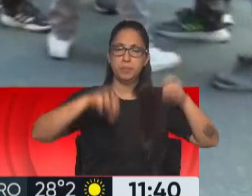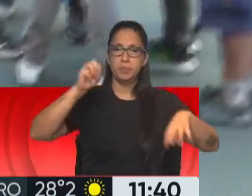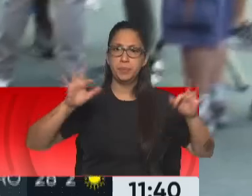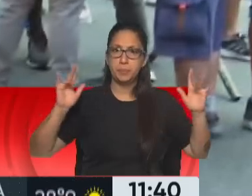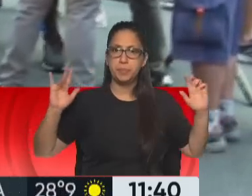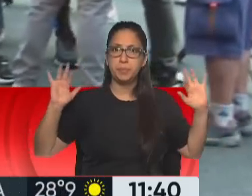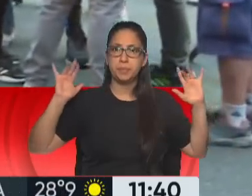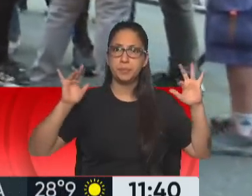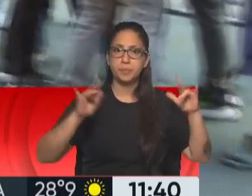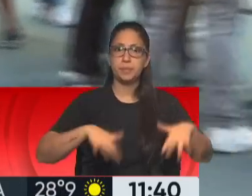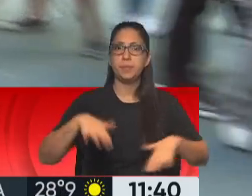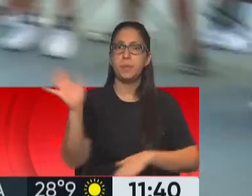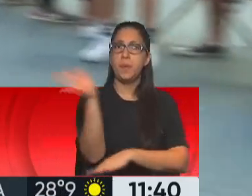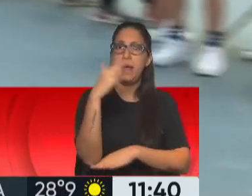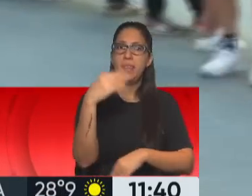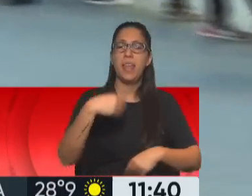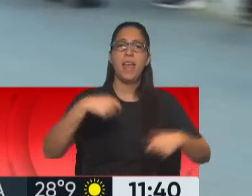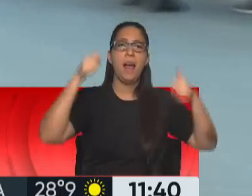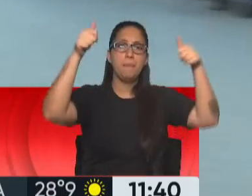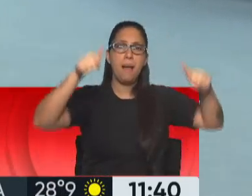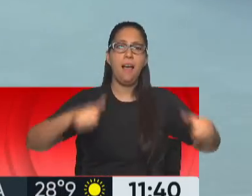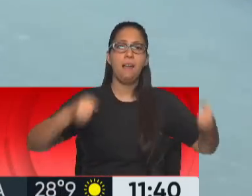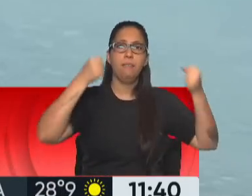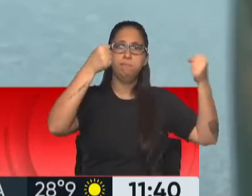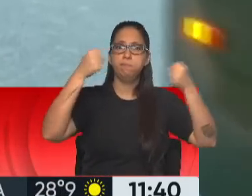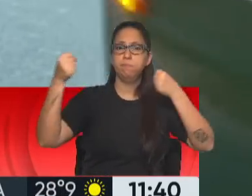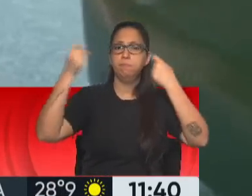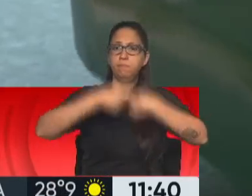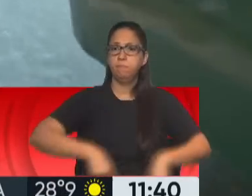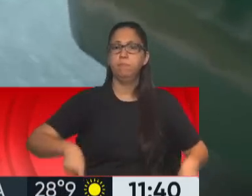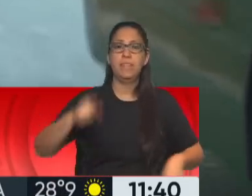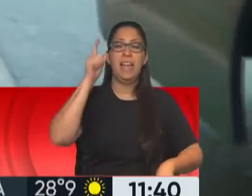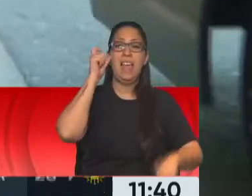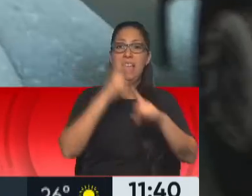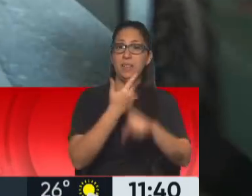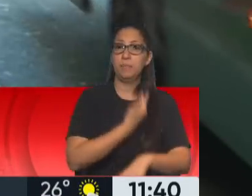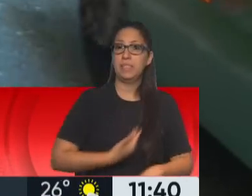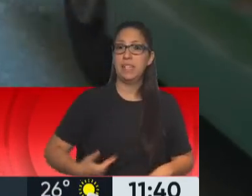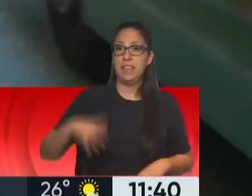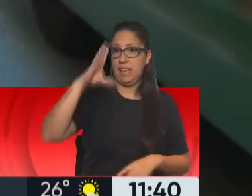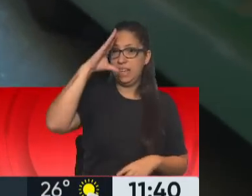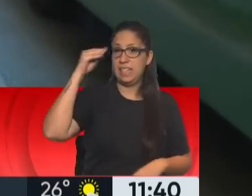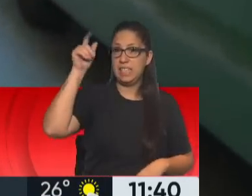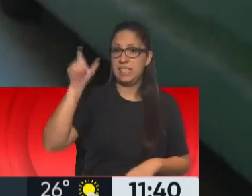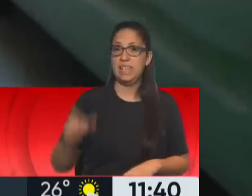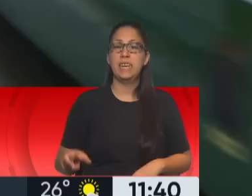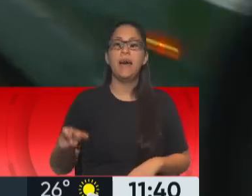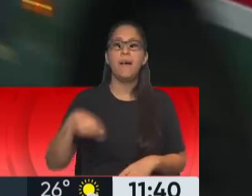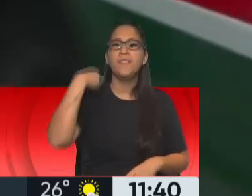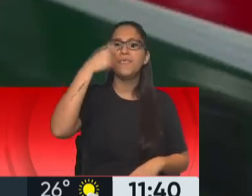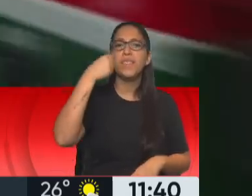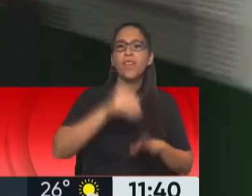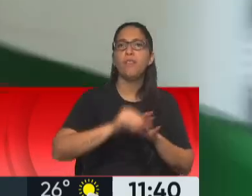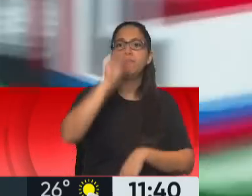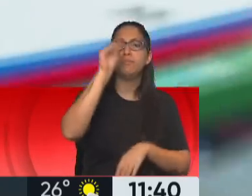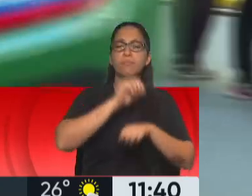están desplegando banderas, tienen pancartas y demás. Recordemos que la expresidenta anunció a través de un video en